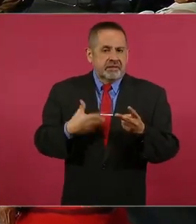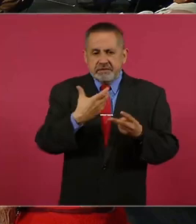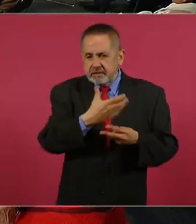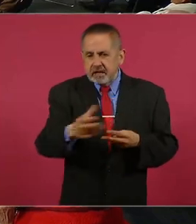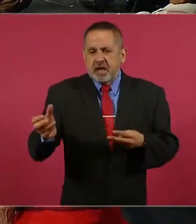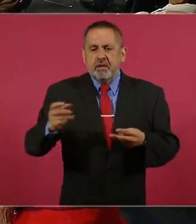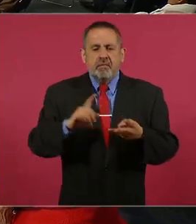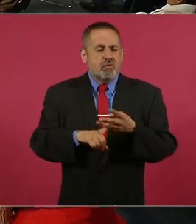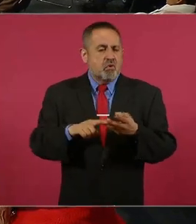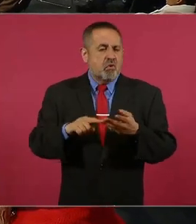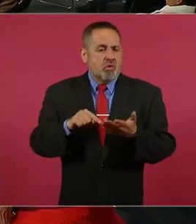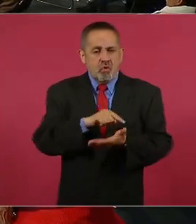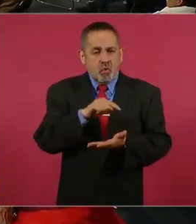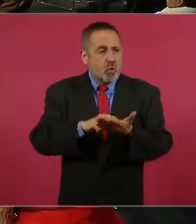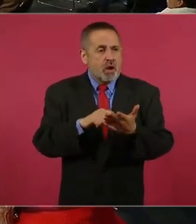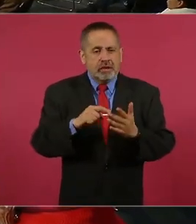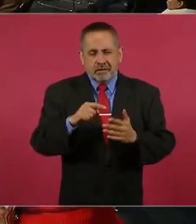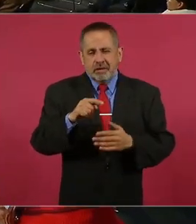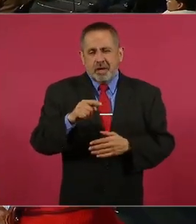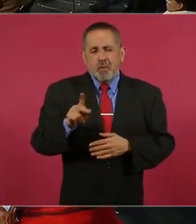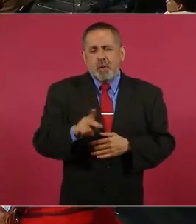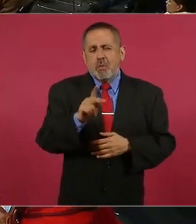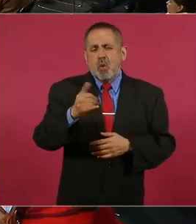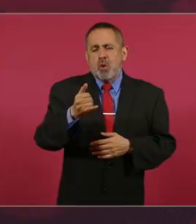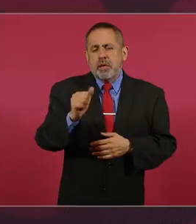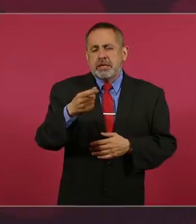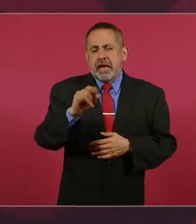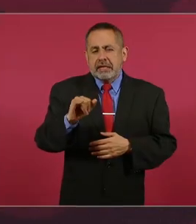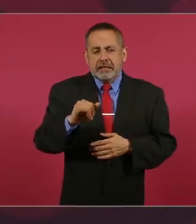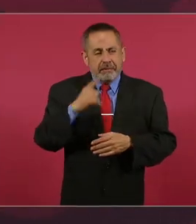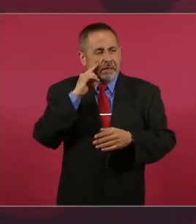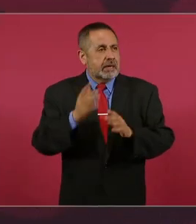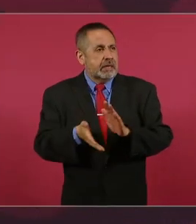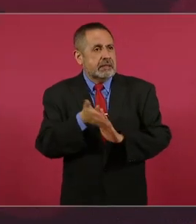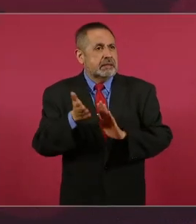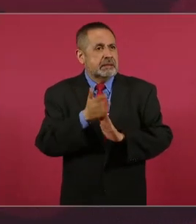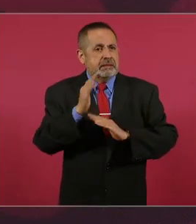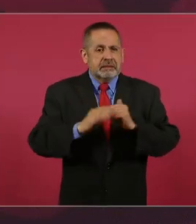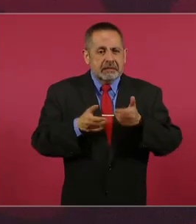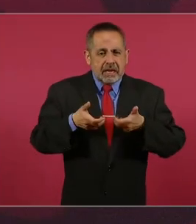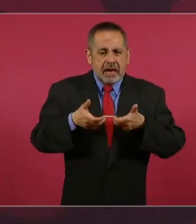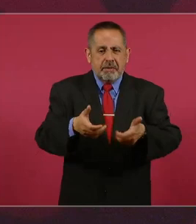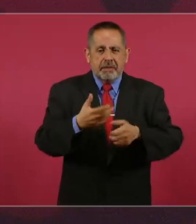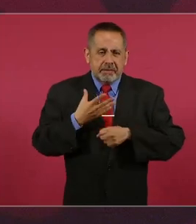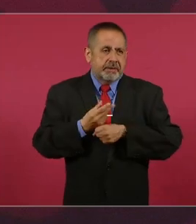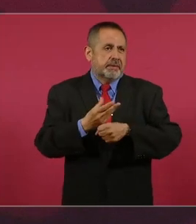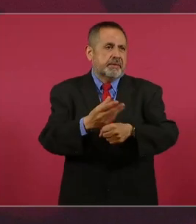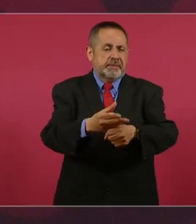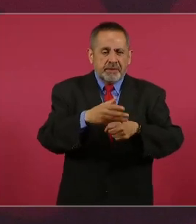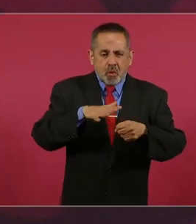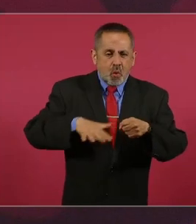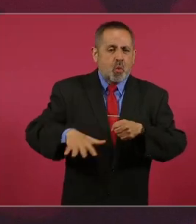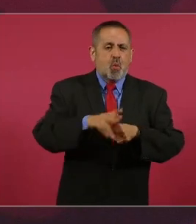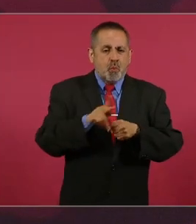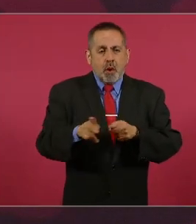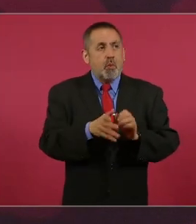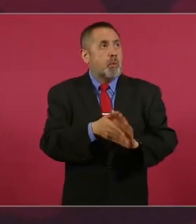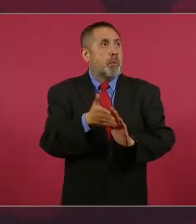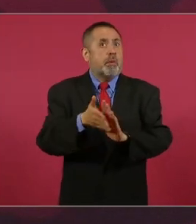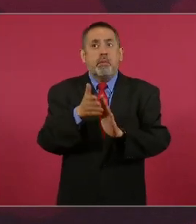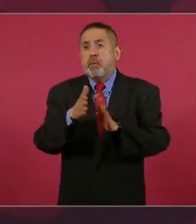en los pueblos yaquis de mejoramiento de caminos, de calles,